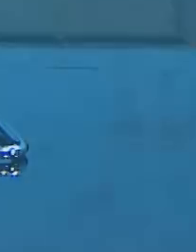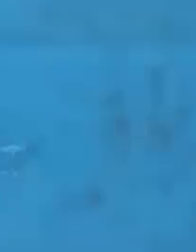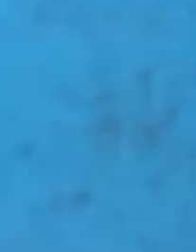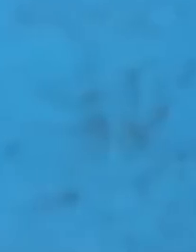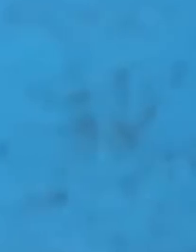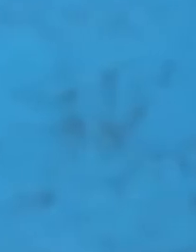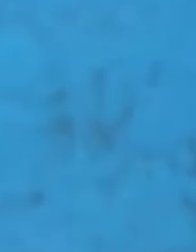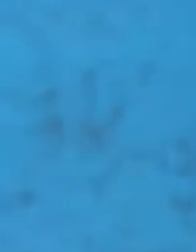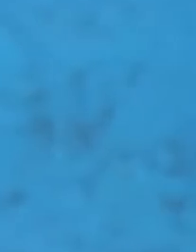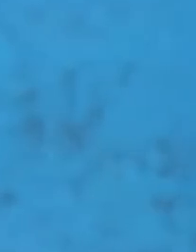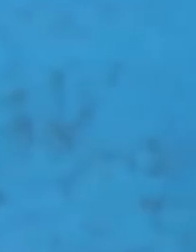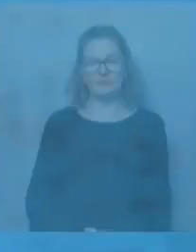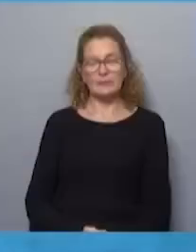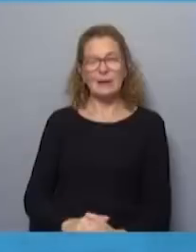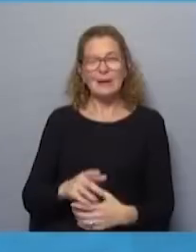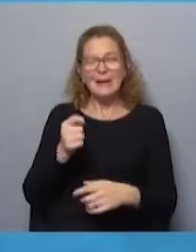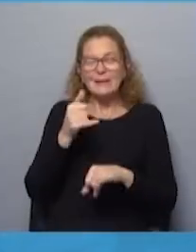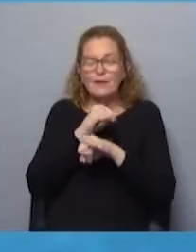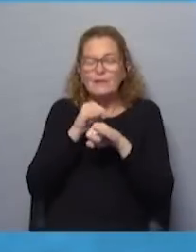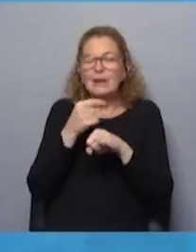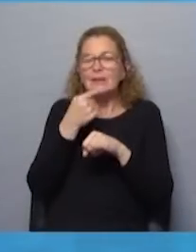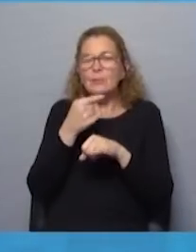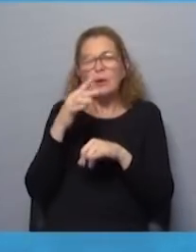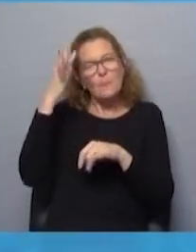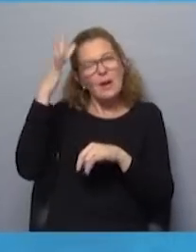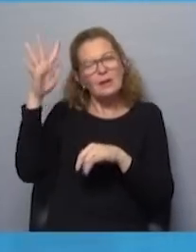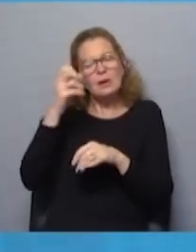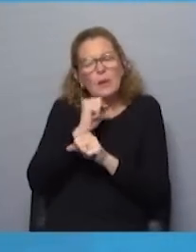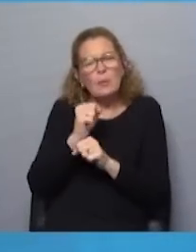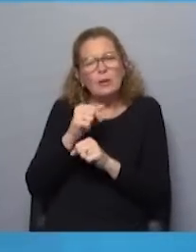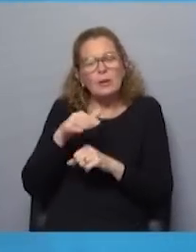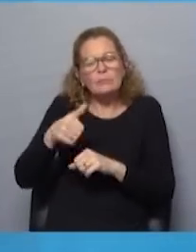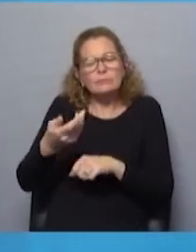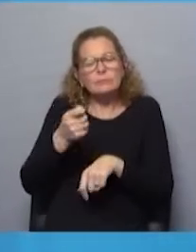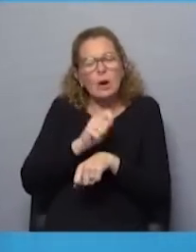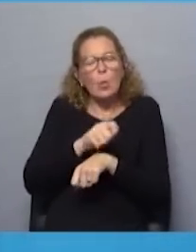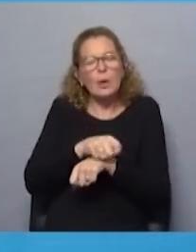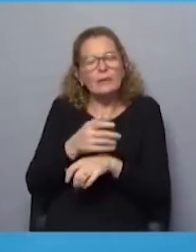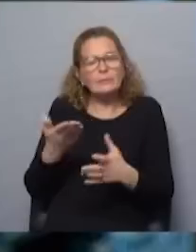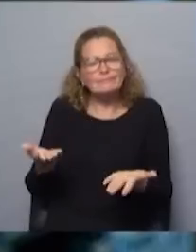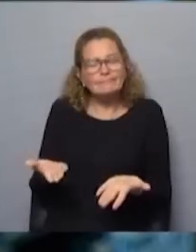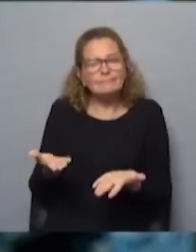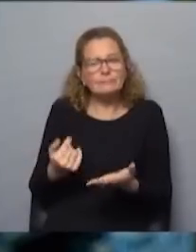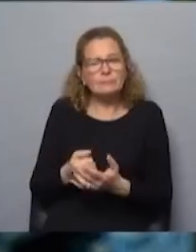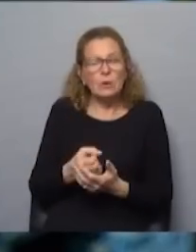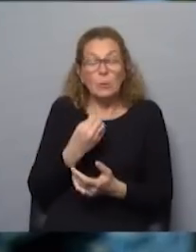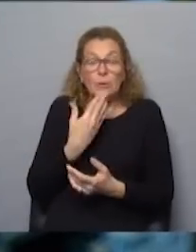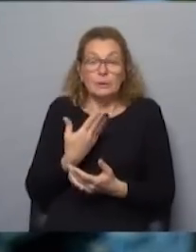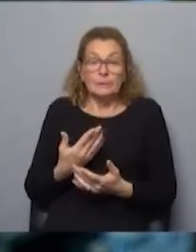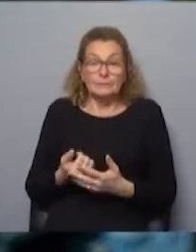doctor gonzález lapeyre en el final simplemente que imagina que puede llegar a pasar en la instancia judicial bueno